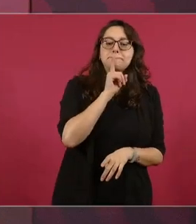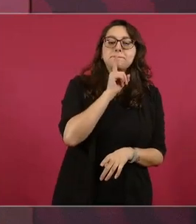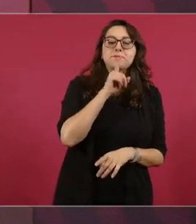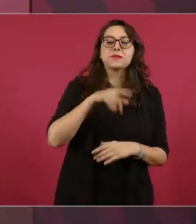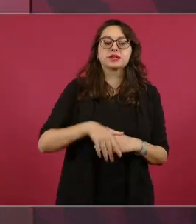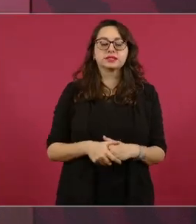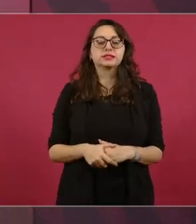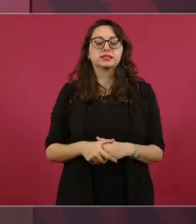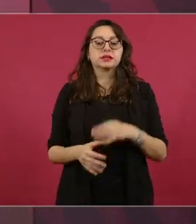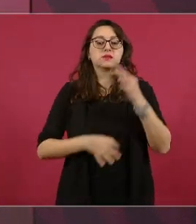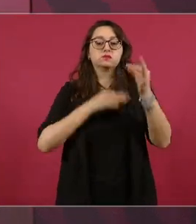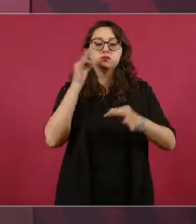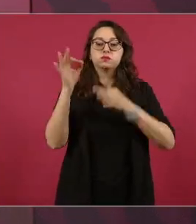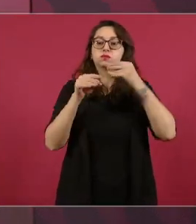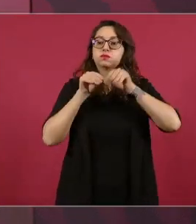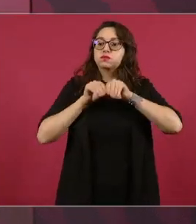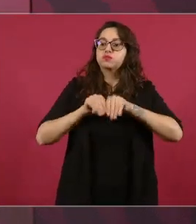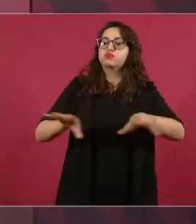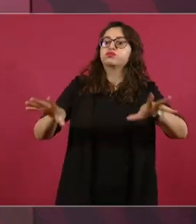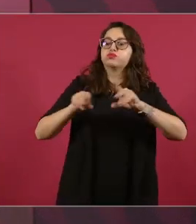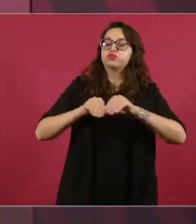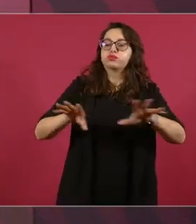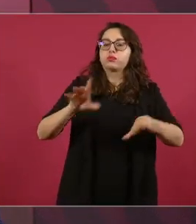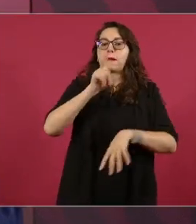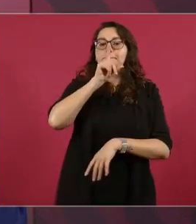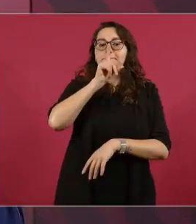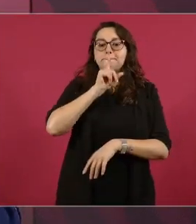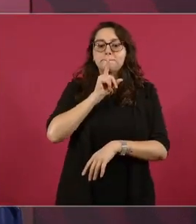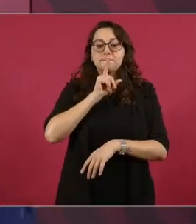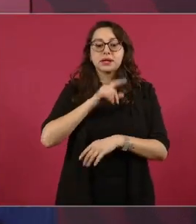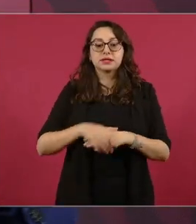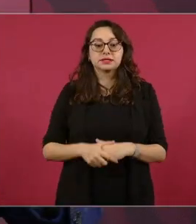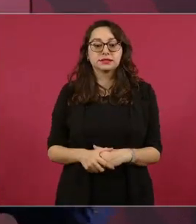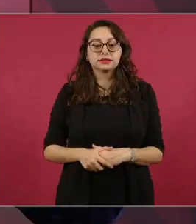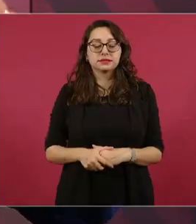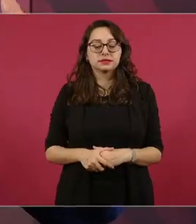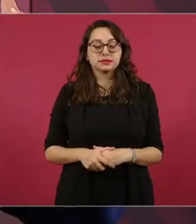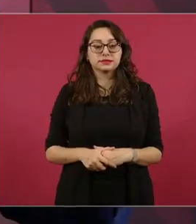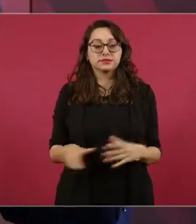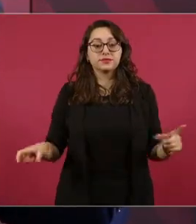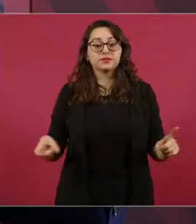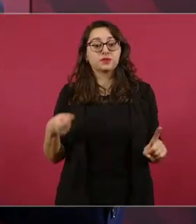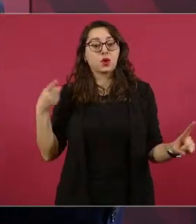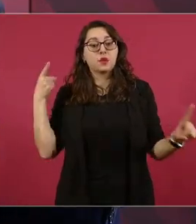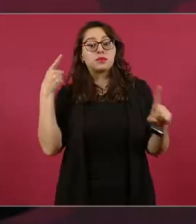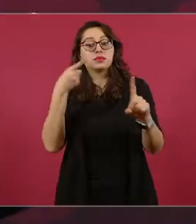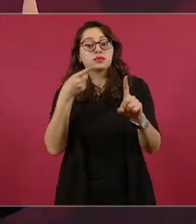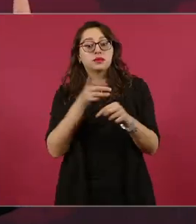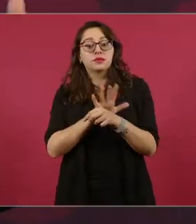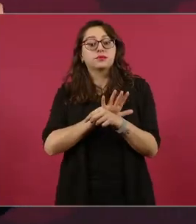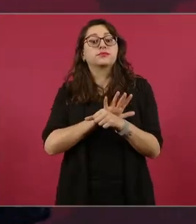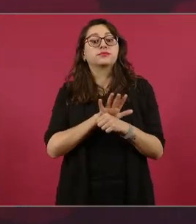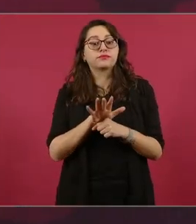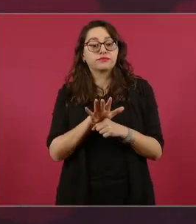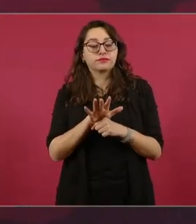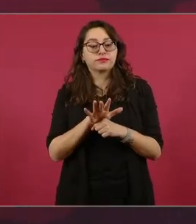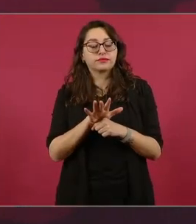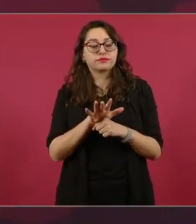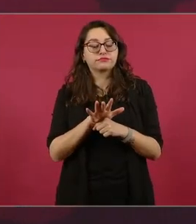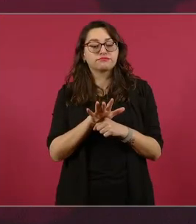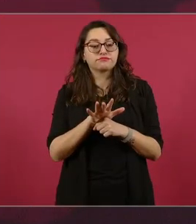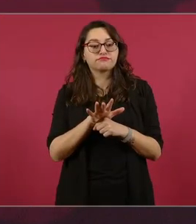Toda esta campaña de calumnias, que tiene el propósito de